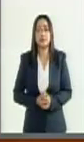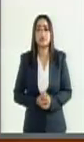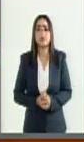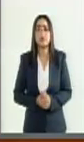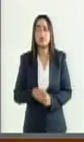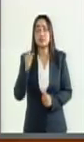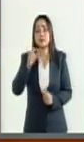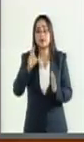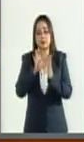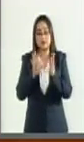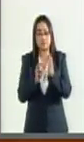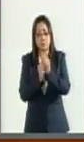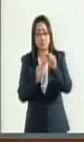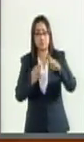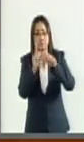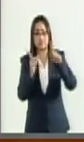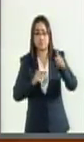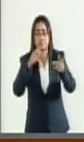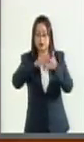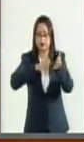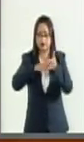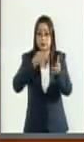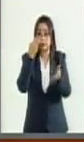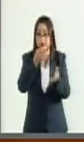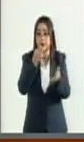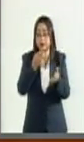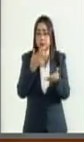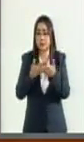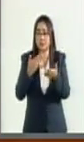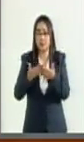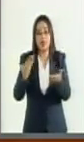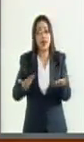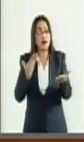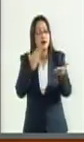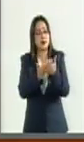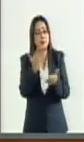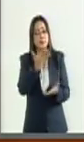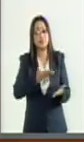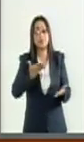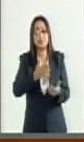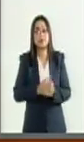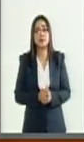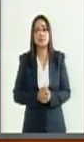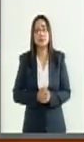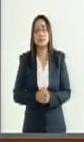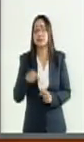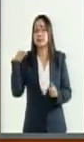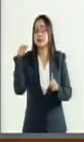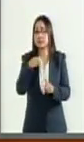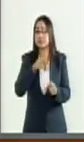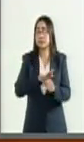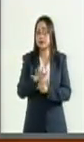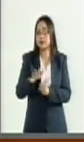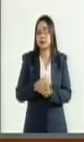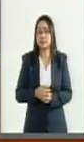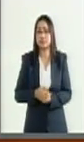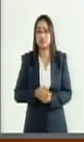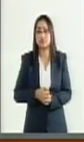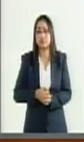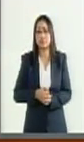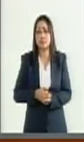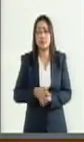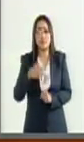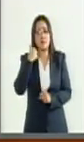reforma constitucional, por lo tanto, esta que se está poniendo a consideración entre ustedes, se pretende